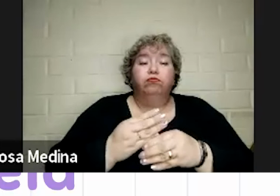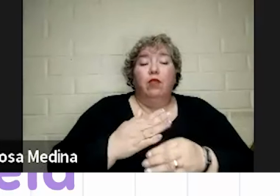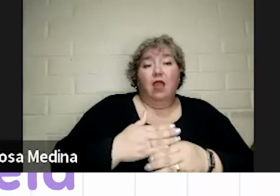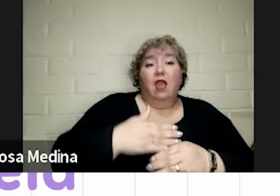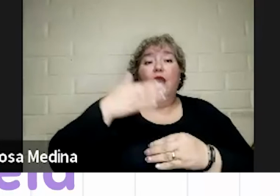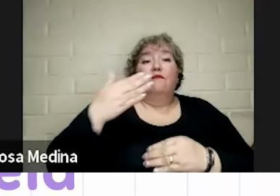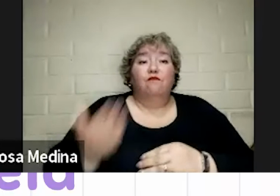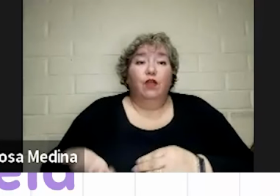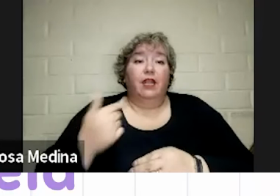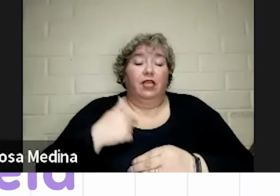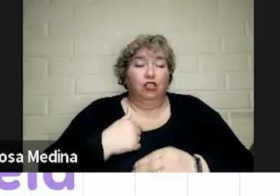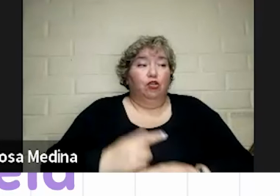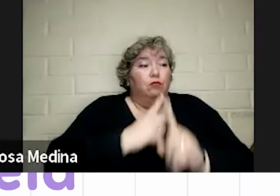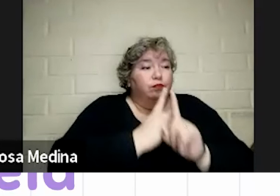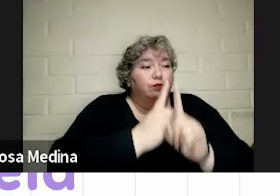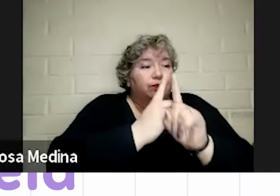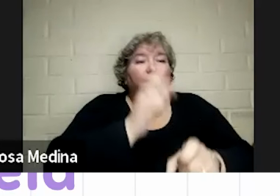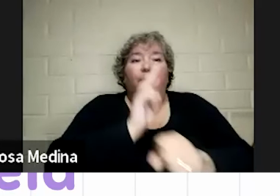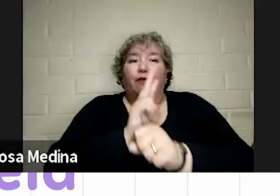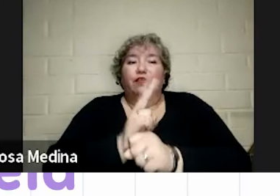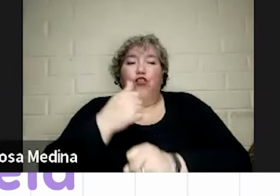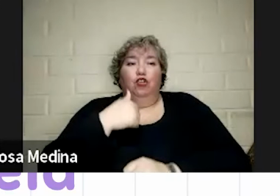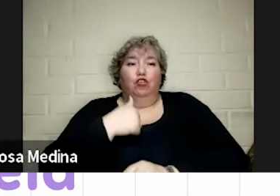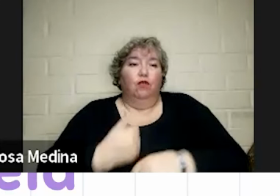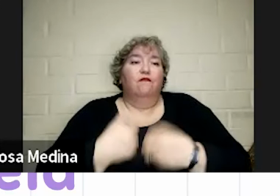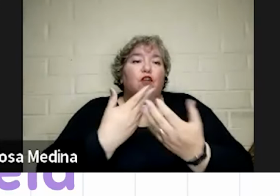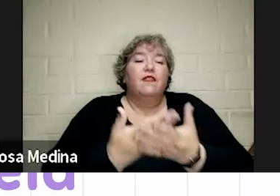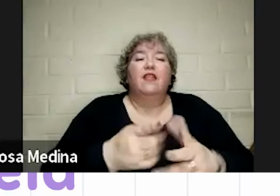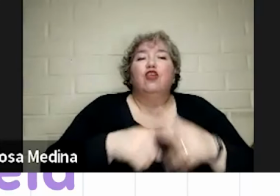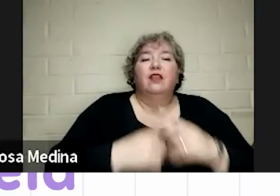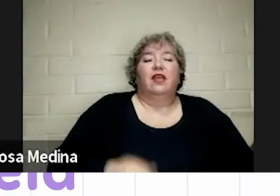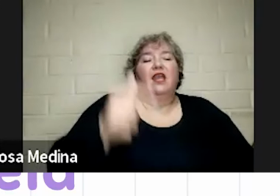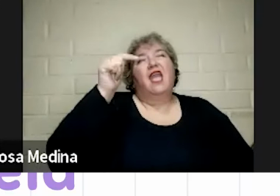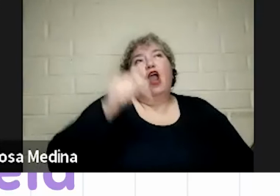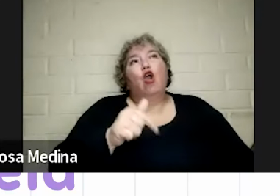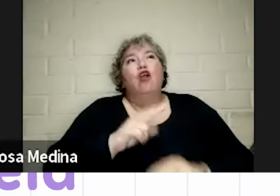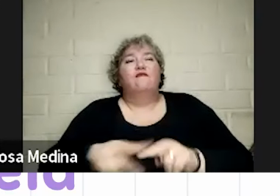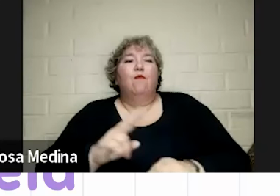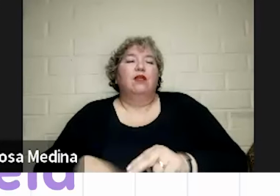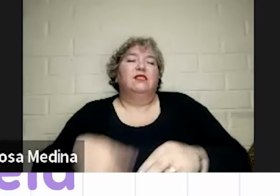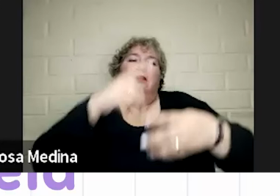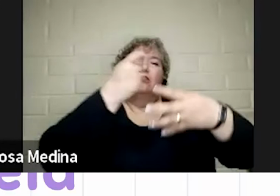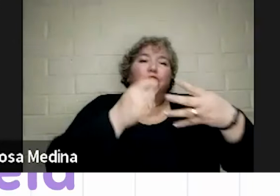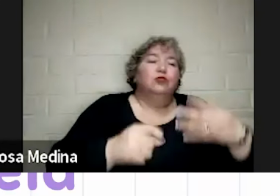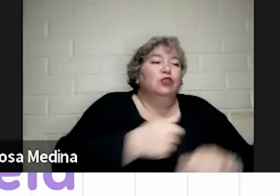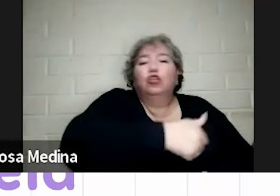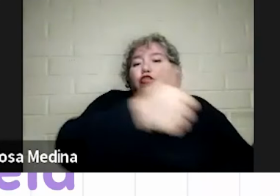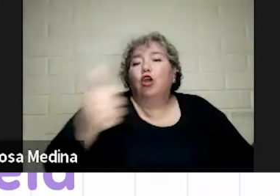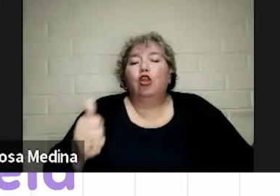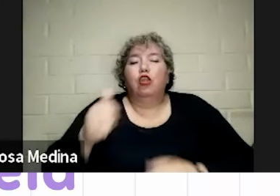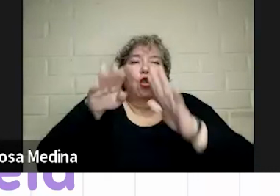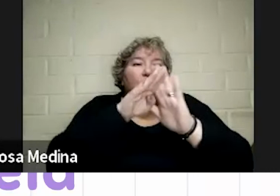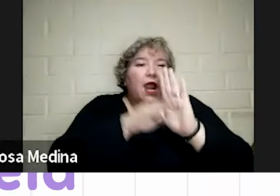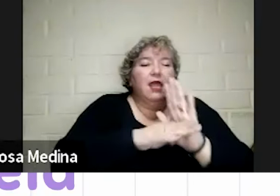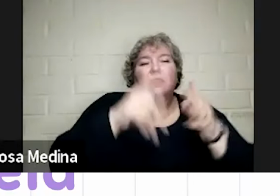voy guiando como profesor las estrategias. Por ejemplo, hoy día vamos a hacer la lista de chequeo. Ya todos chiquillos hacemos lista de chequeo del